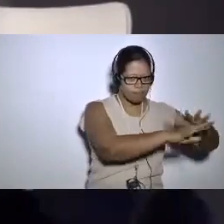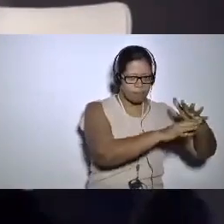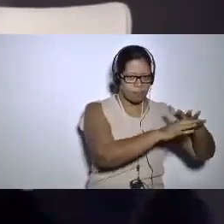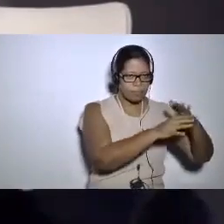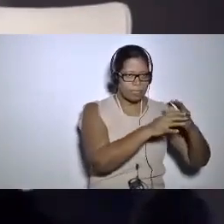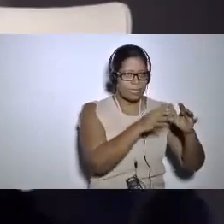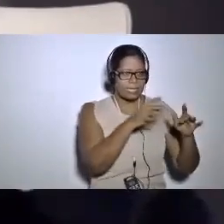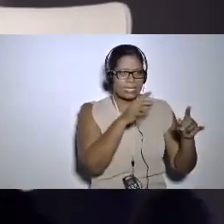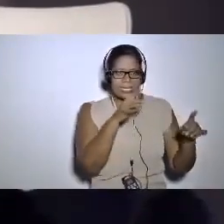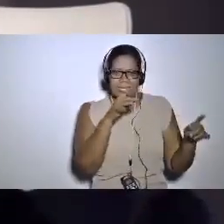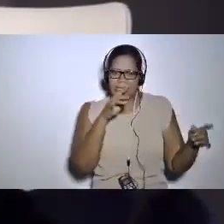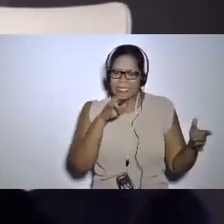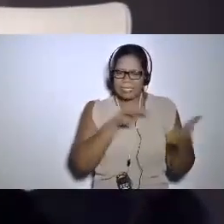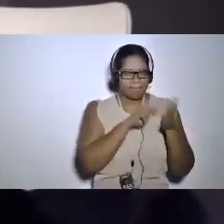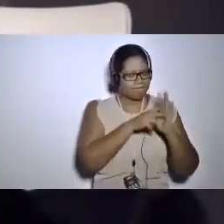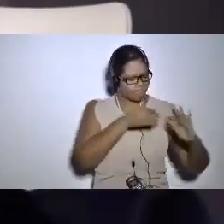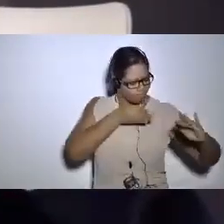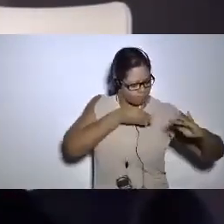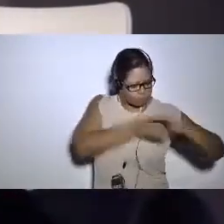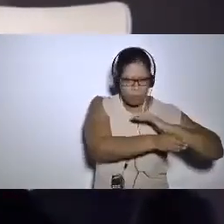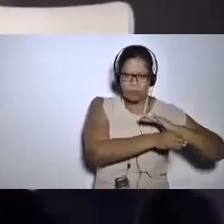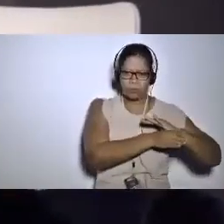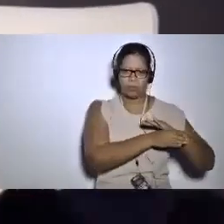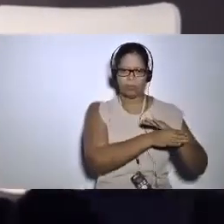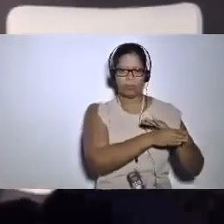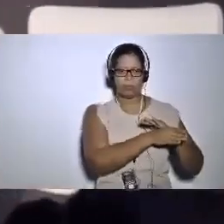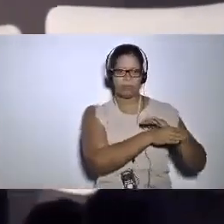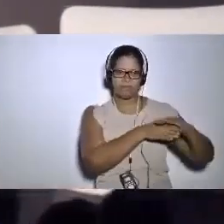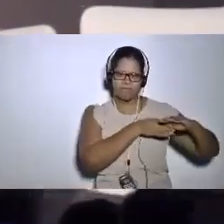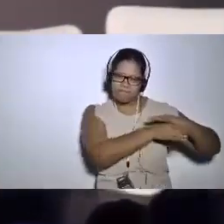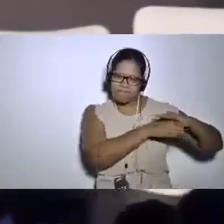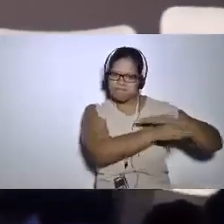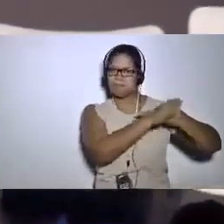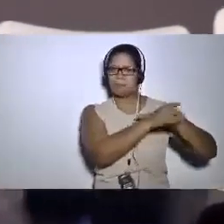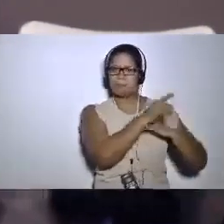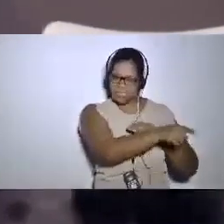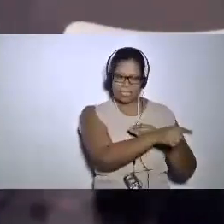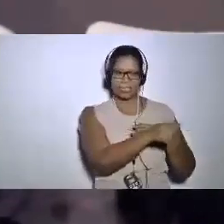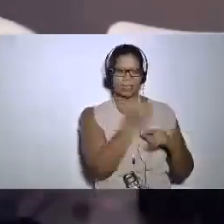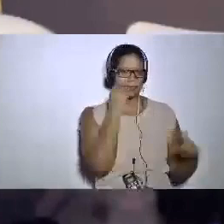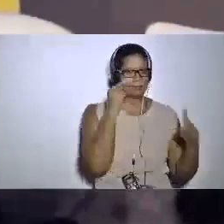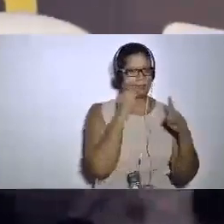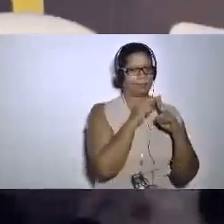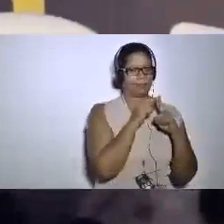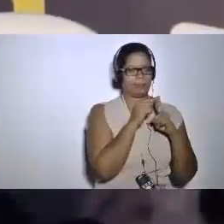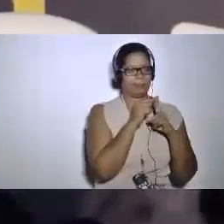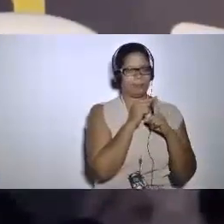es visto como acceso, es de accesibilidad. Pablo